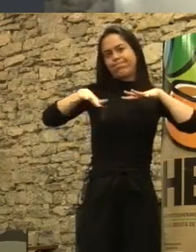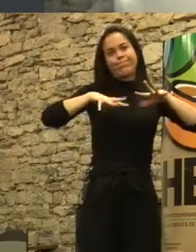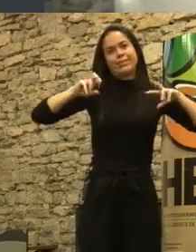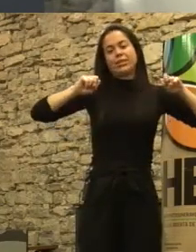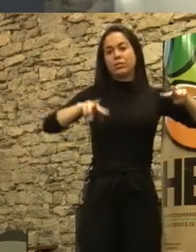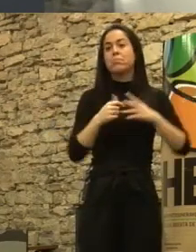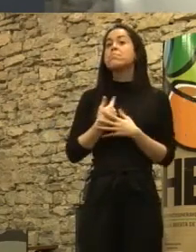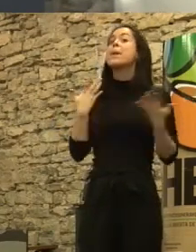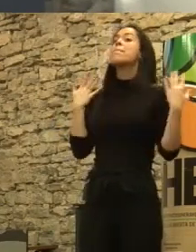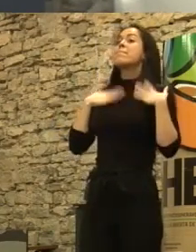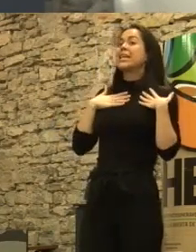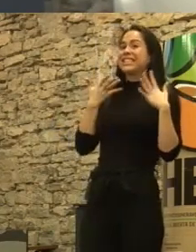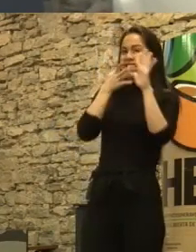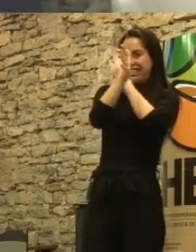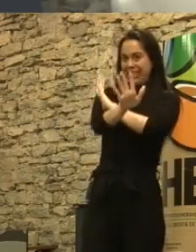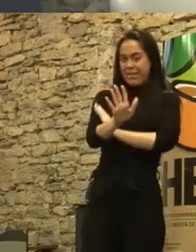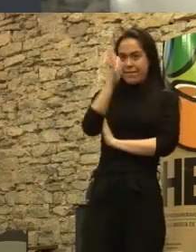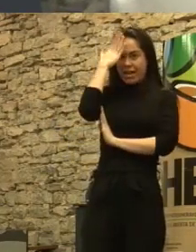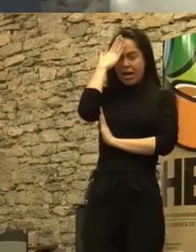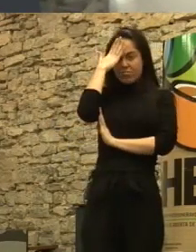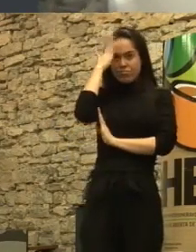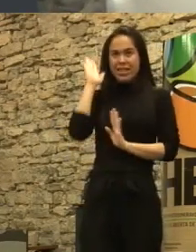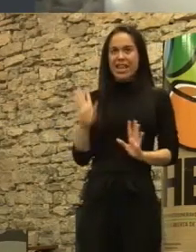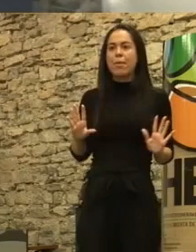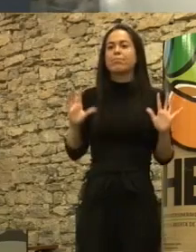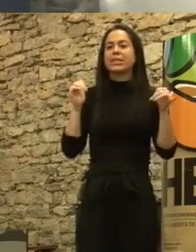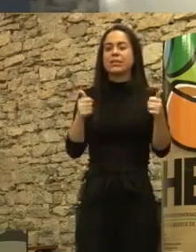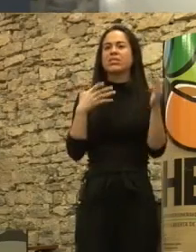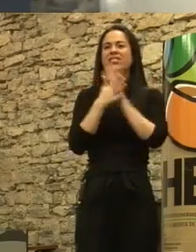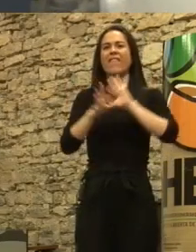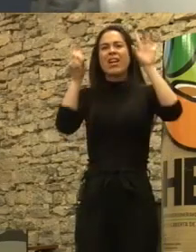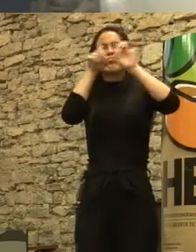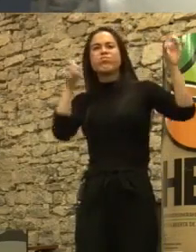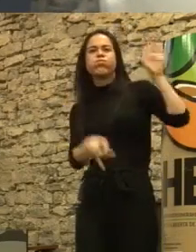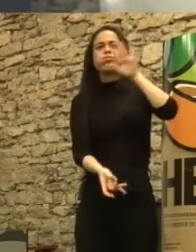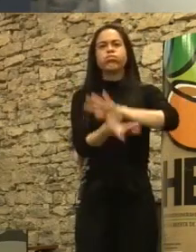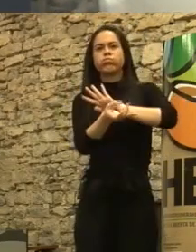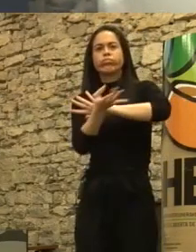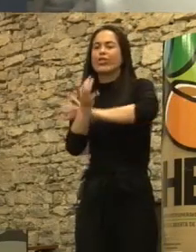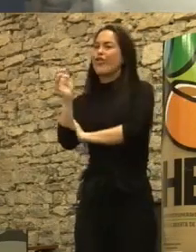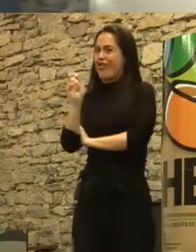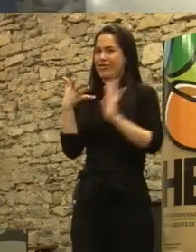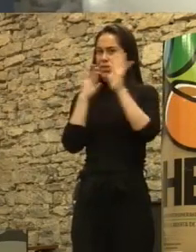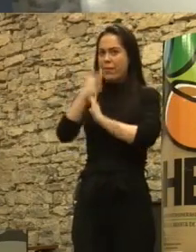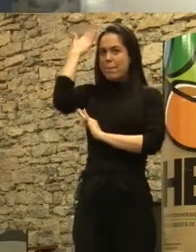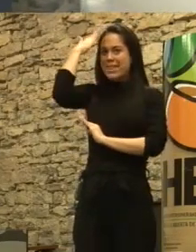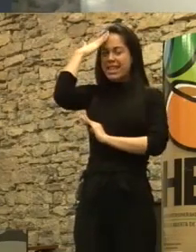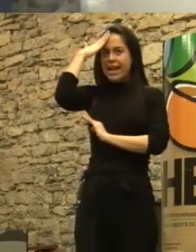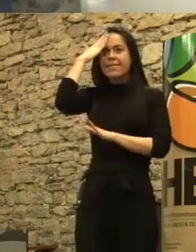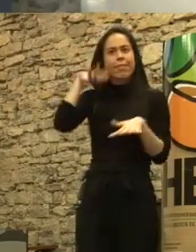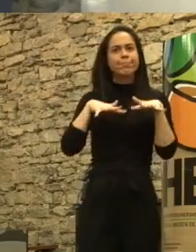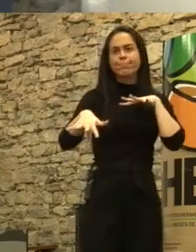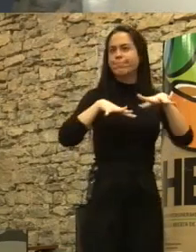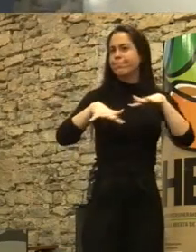mentalidad, digamos, emprendedora. No significa montar una empresa, significa actuar con esa mentalidad, ¿vale?